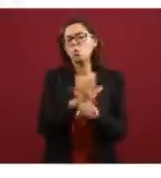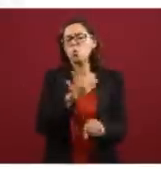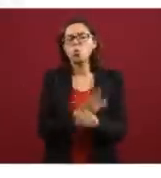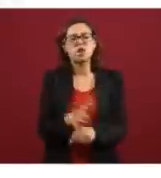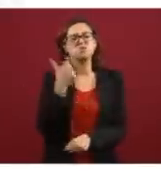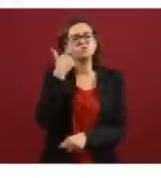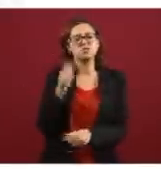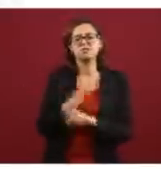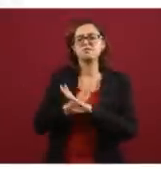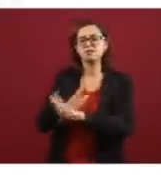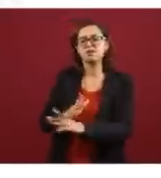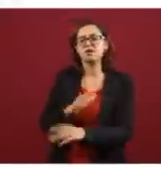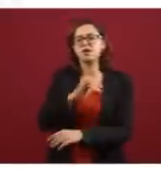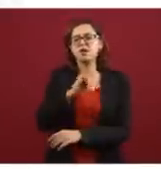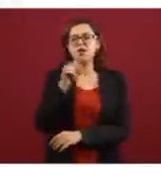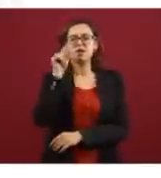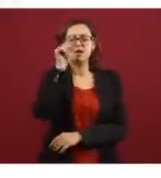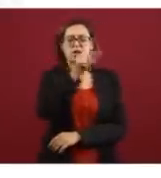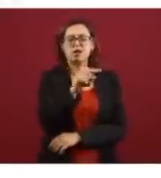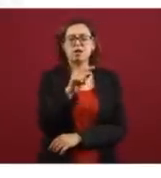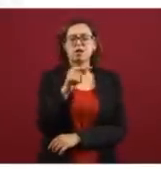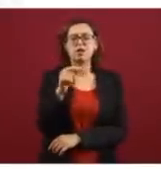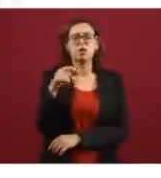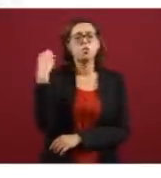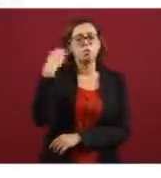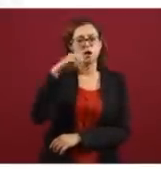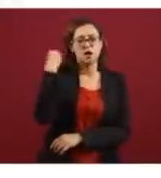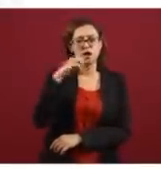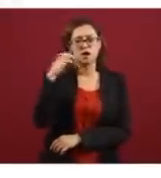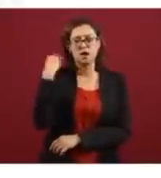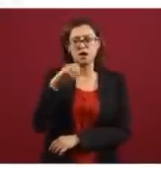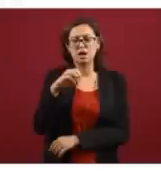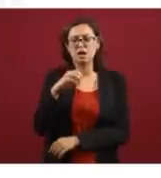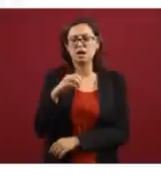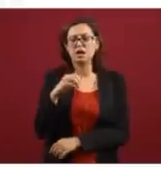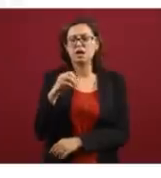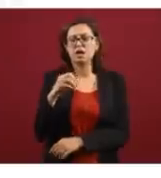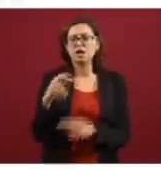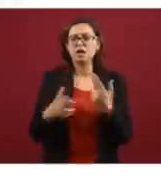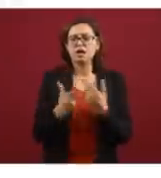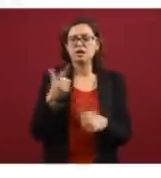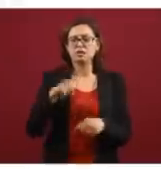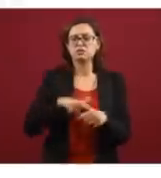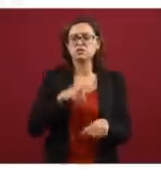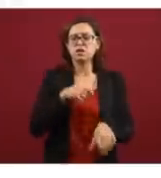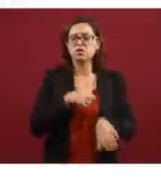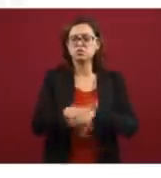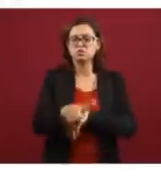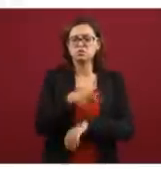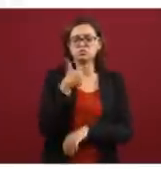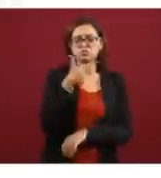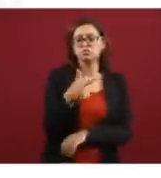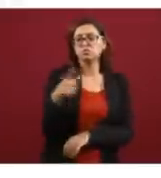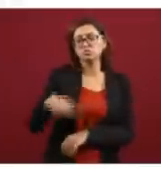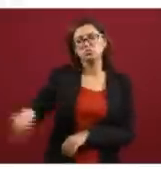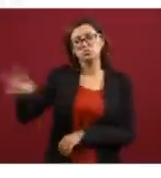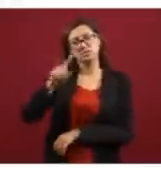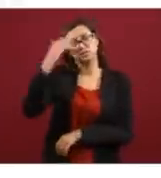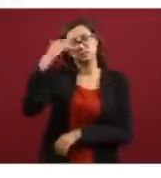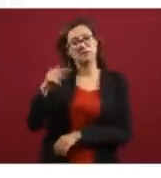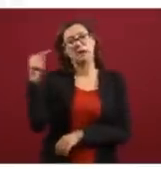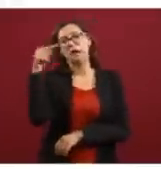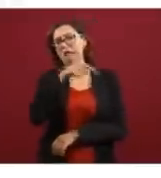Vázquez Vázquez en Mariscala de Juárez, Oaxaca, nacional número 7, así que ya saben los consumidores